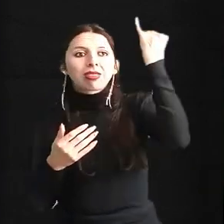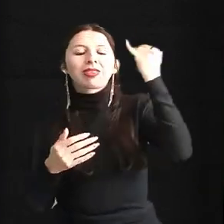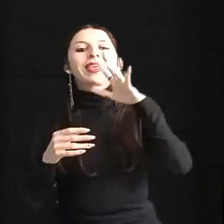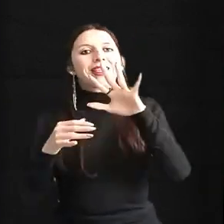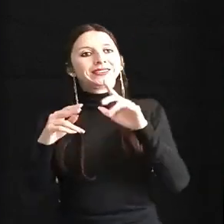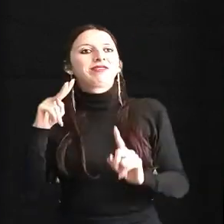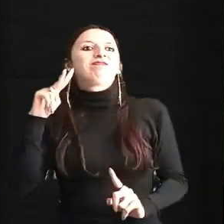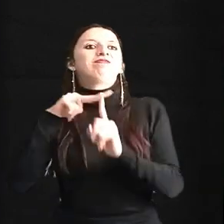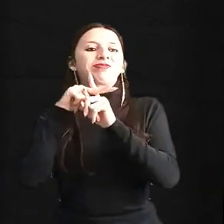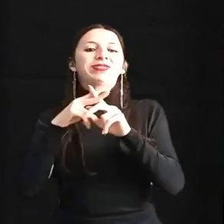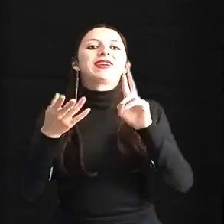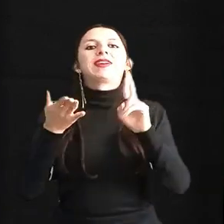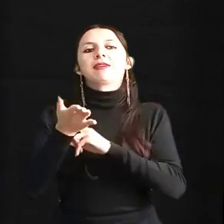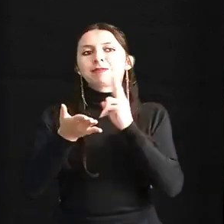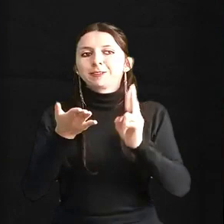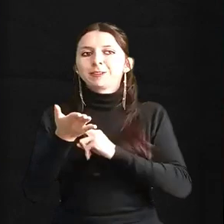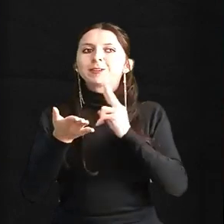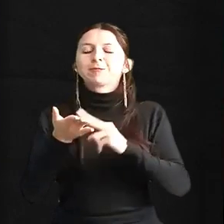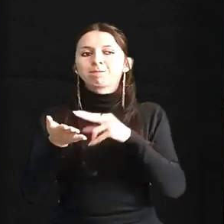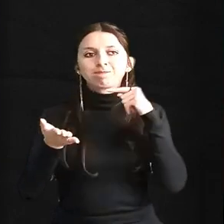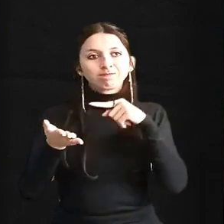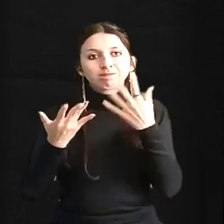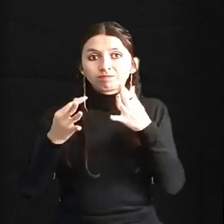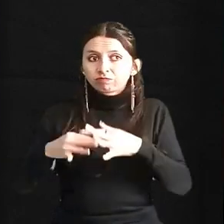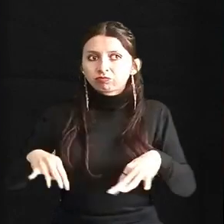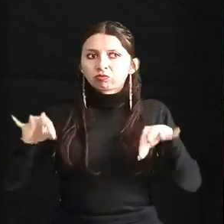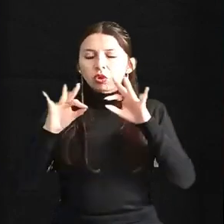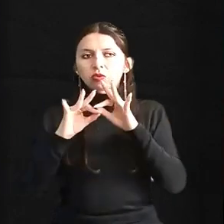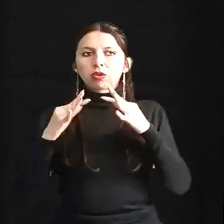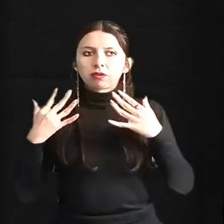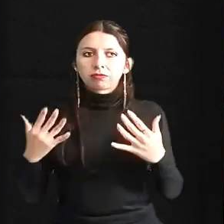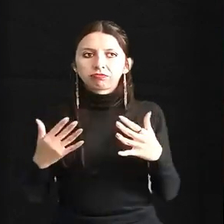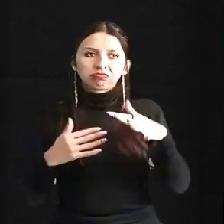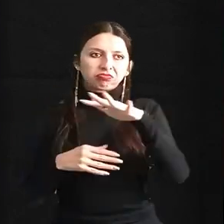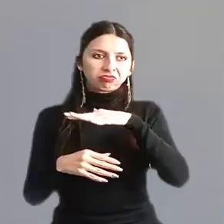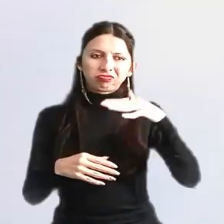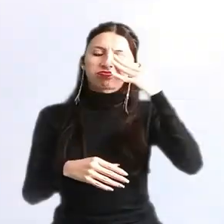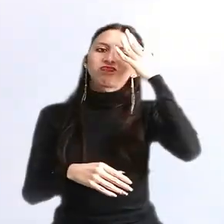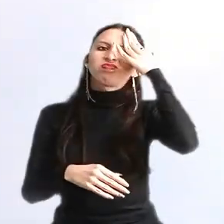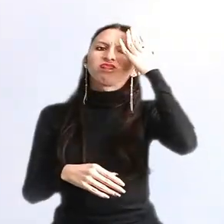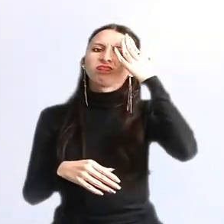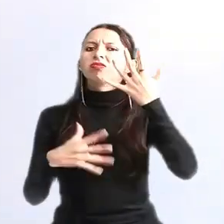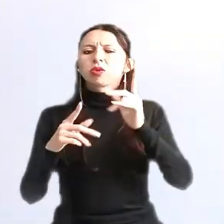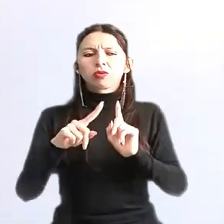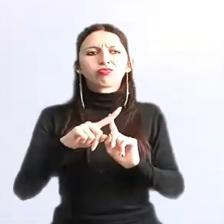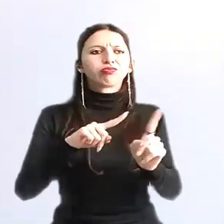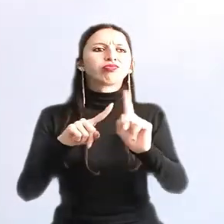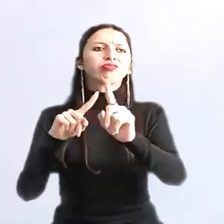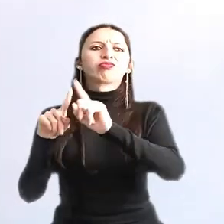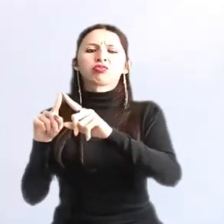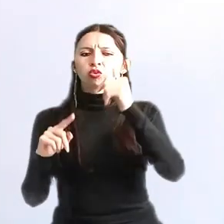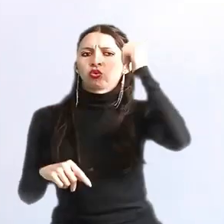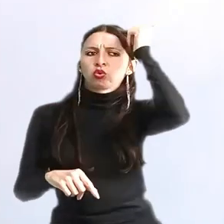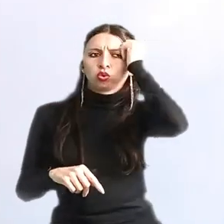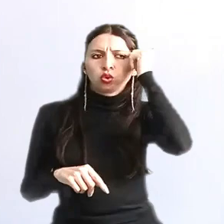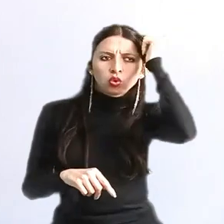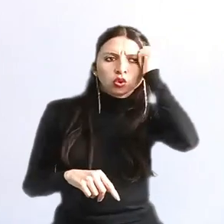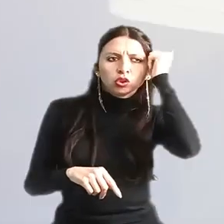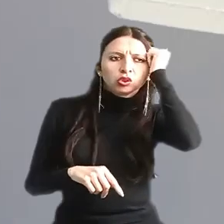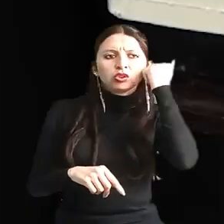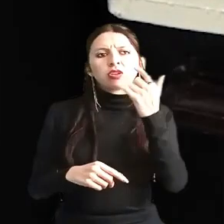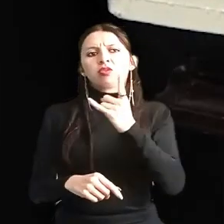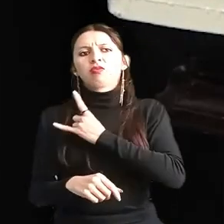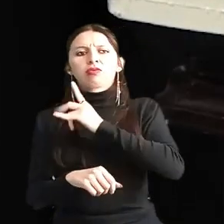fue la el inicio de de la trayectoria de esta revista donde han sido Editores varios docentes de la Universidad